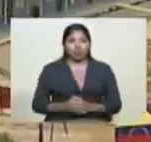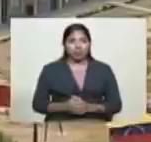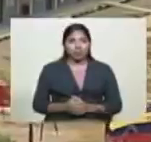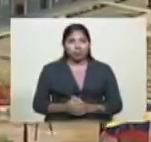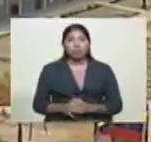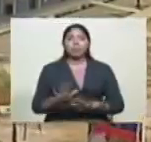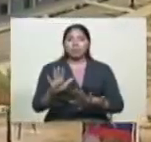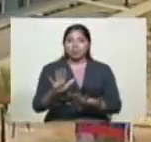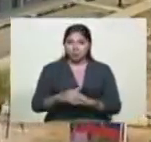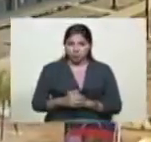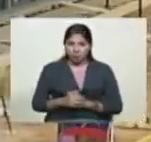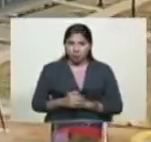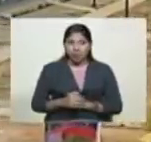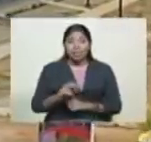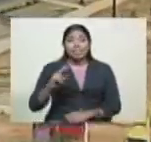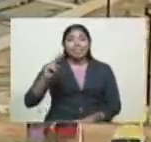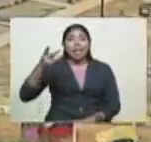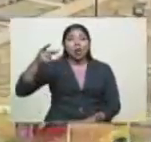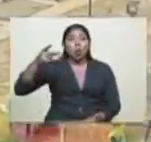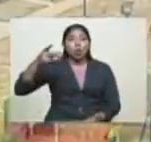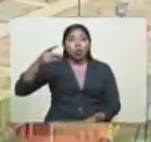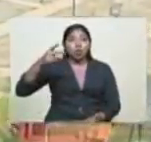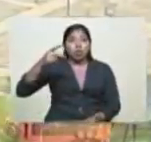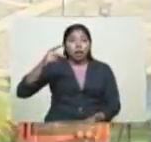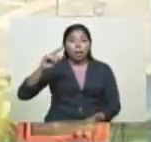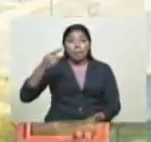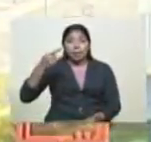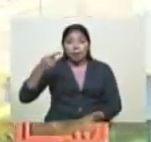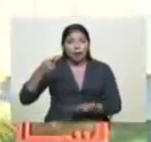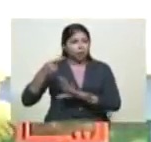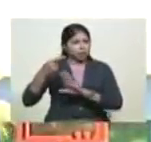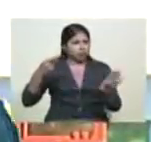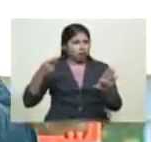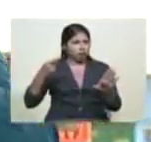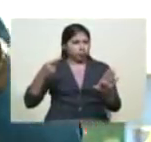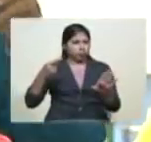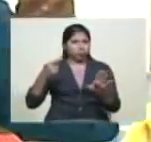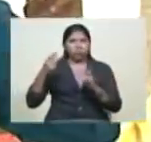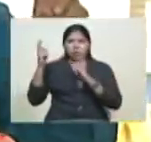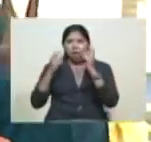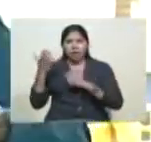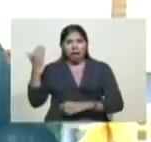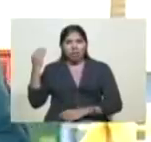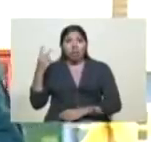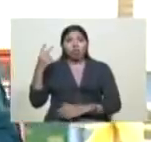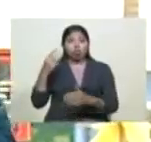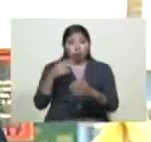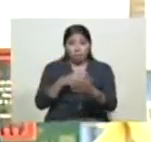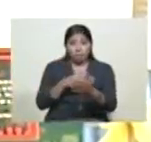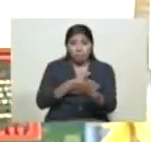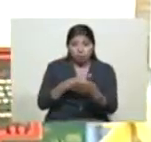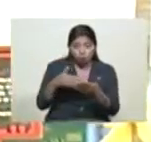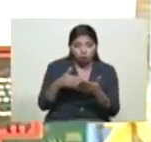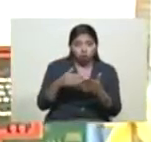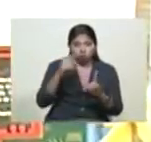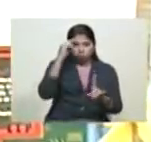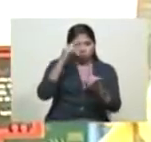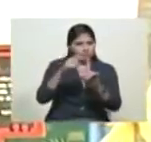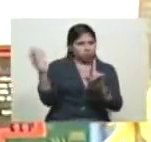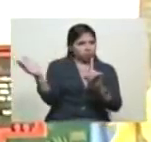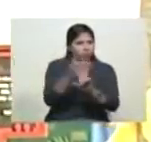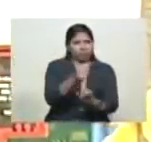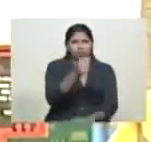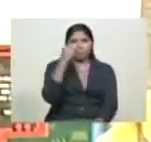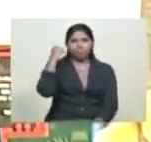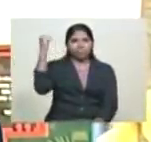Corrijo, a la segunda meta. Porque la primera meta fijada por el comandante Chávez fue 2 millones. Lo logramos.